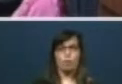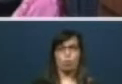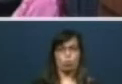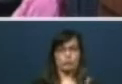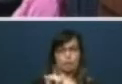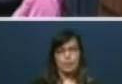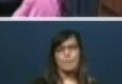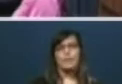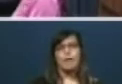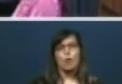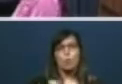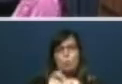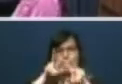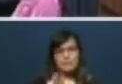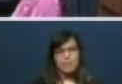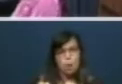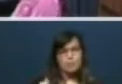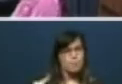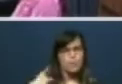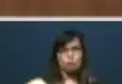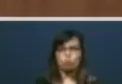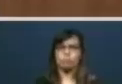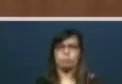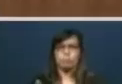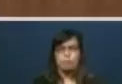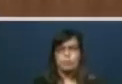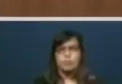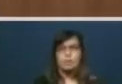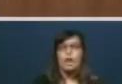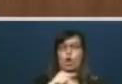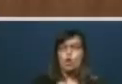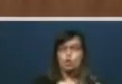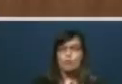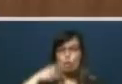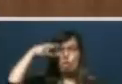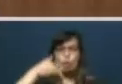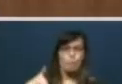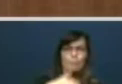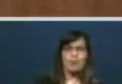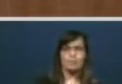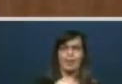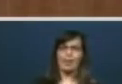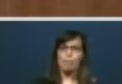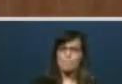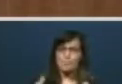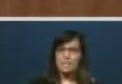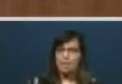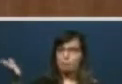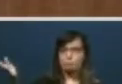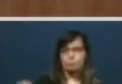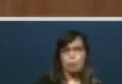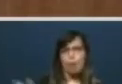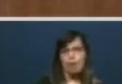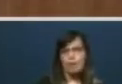más competitiva vamos a ampliar el número de plazas de contratos predoctorales a potenciar la participación de investigadores en convocatorias nacionales